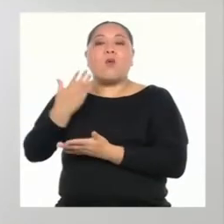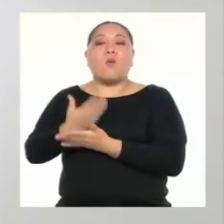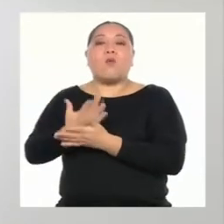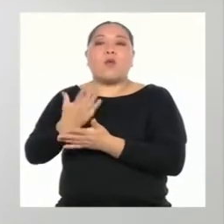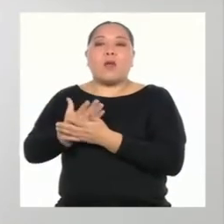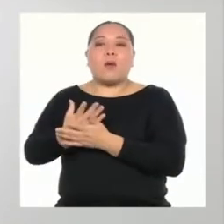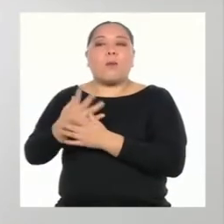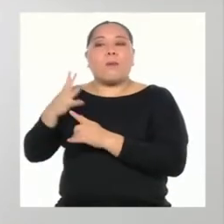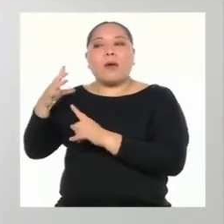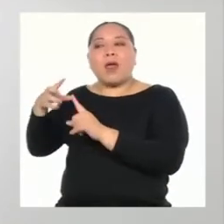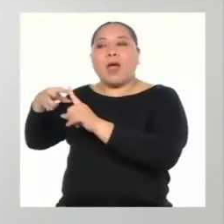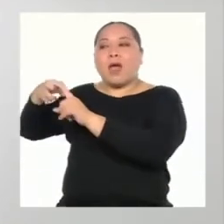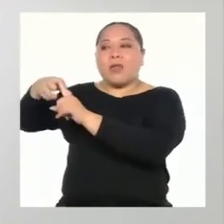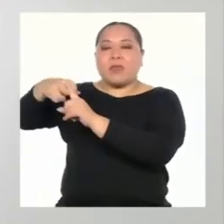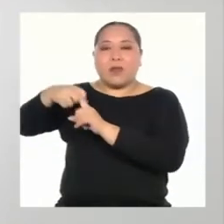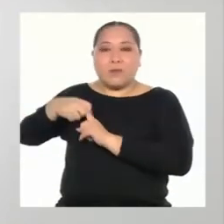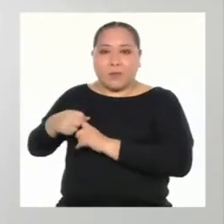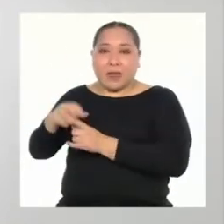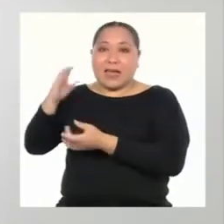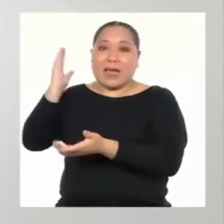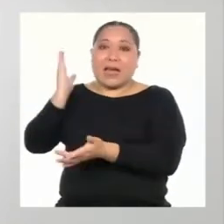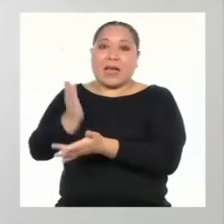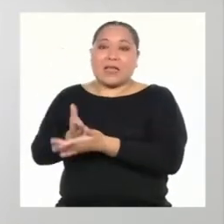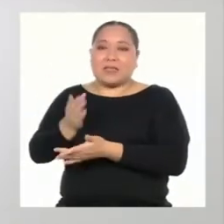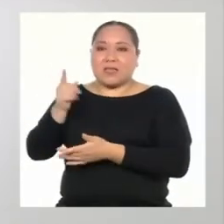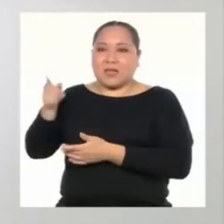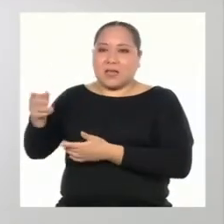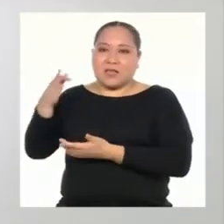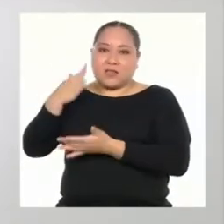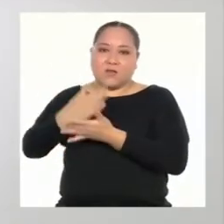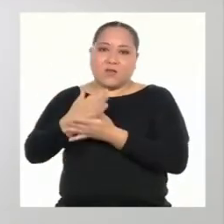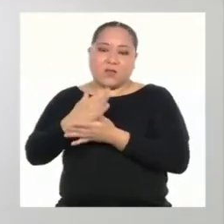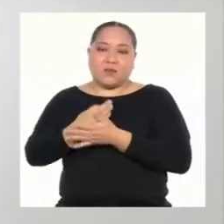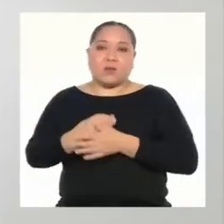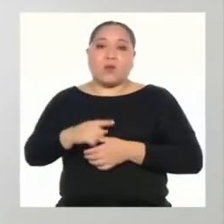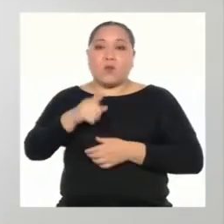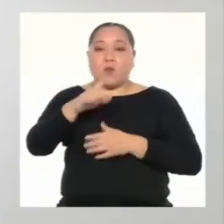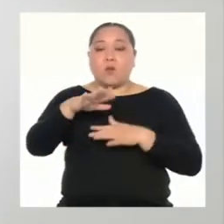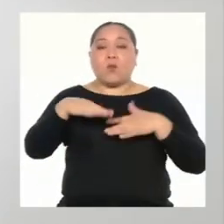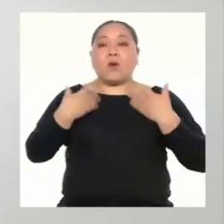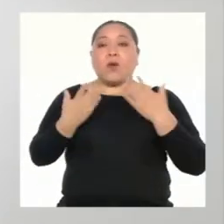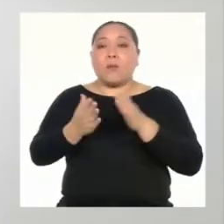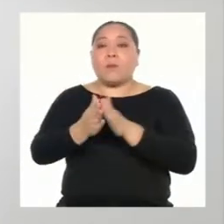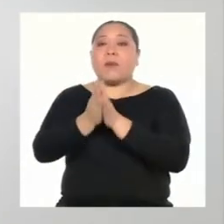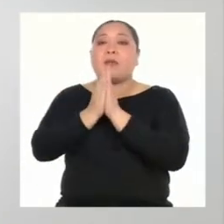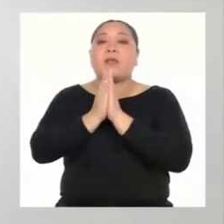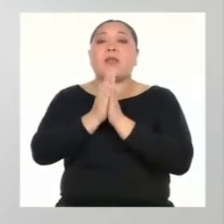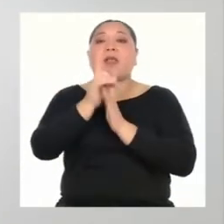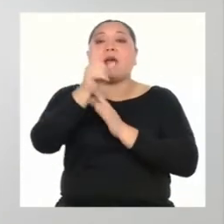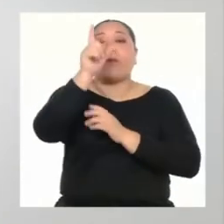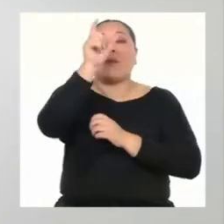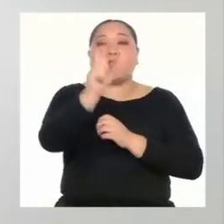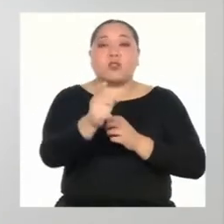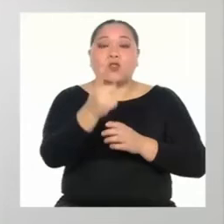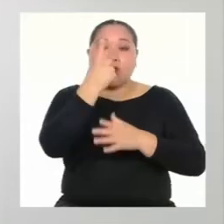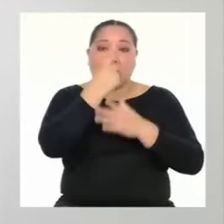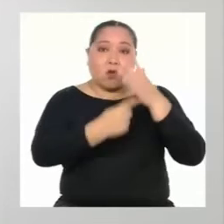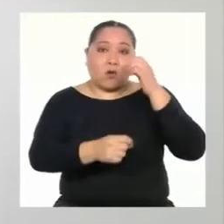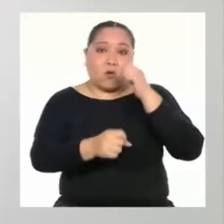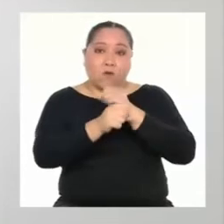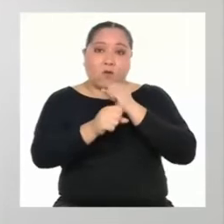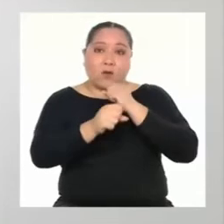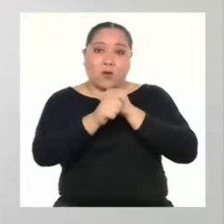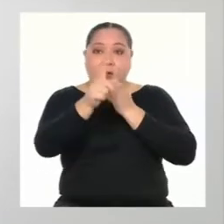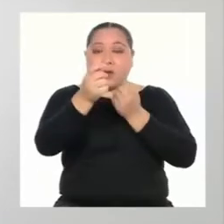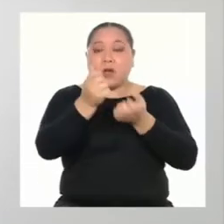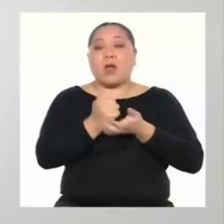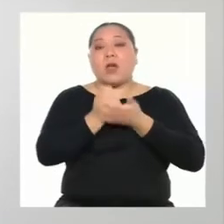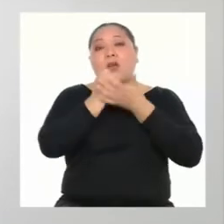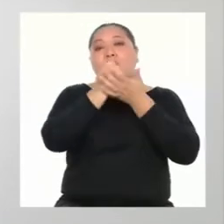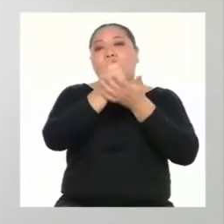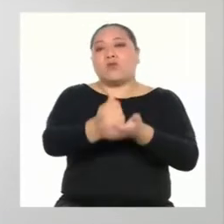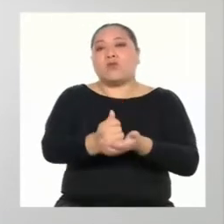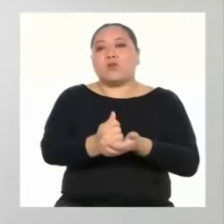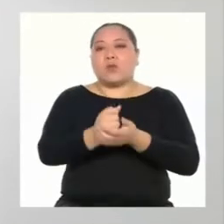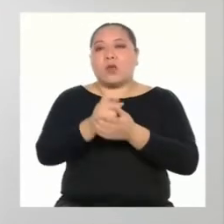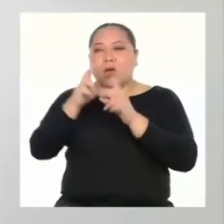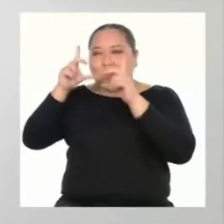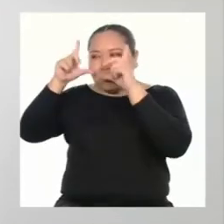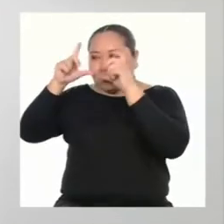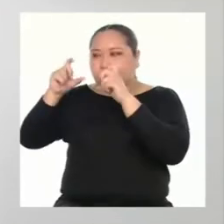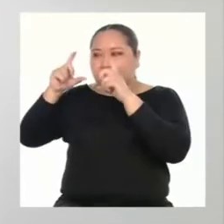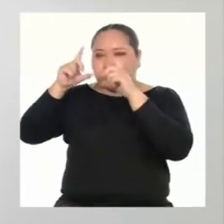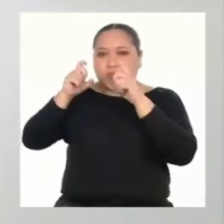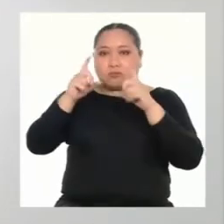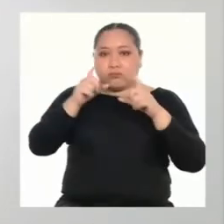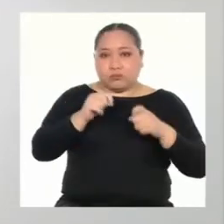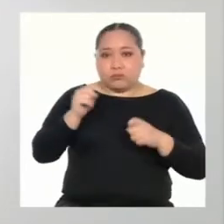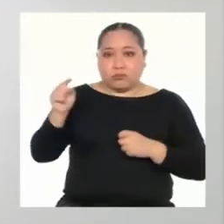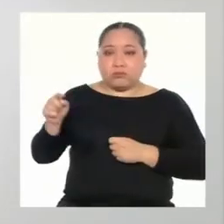para detener y sancionar este abuso. Pueden solicitarle a la persona de su confianza que los ayude tomando capturas